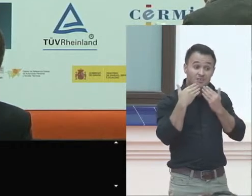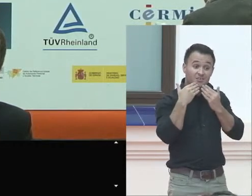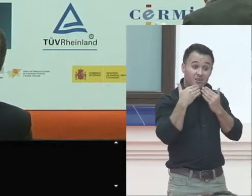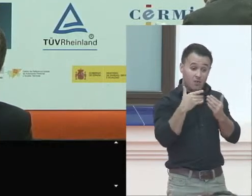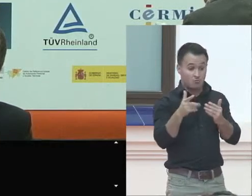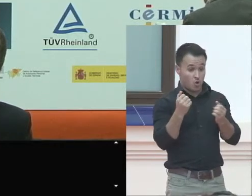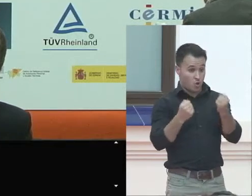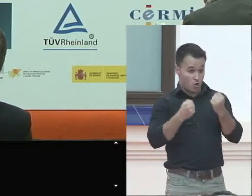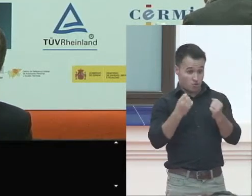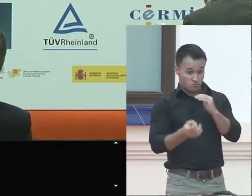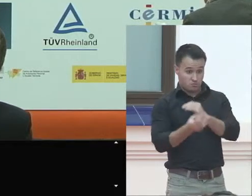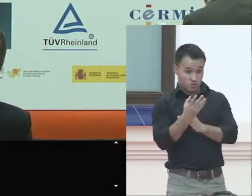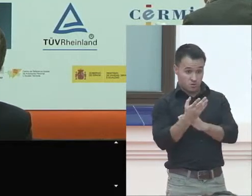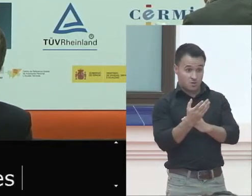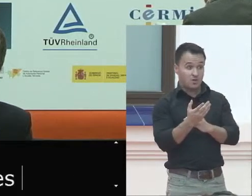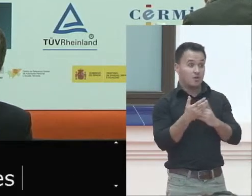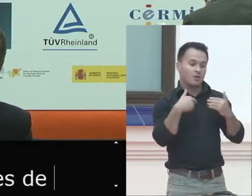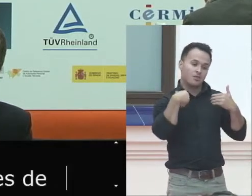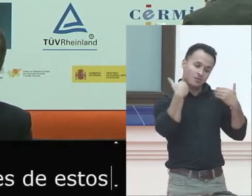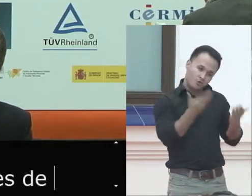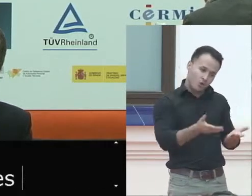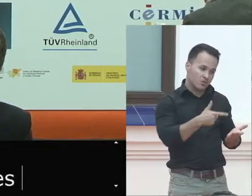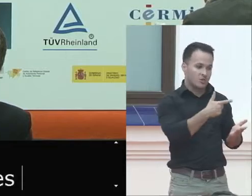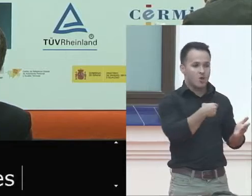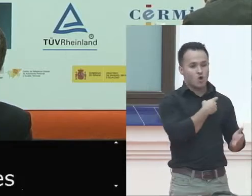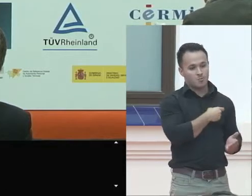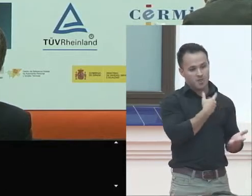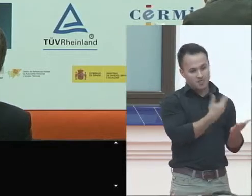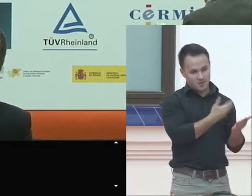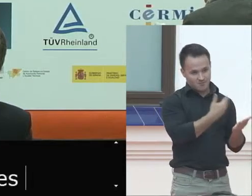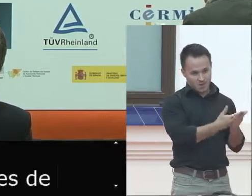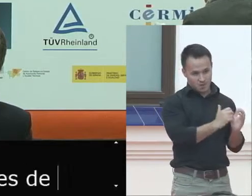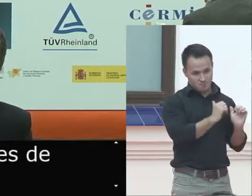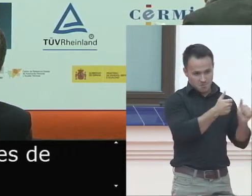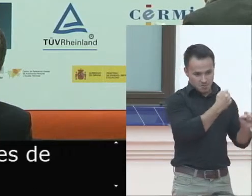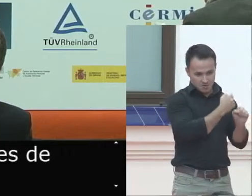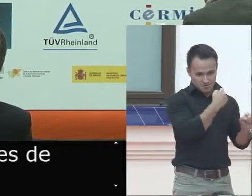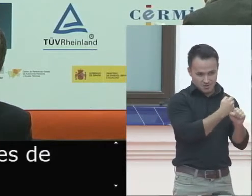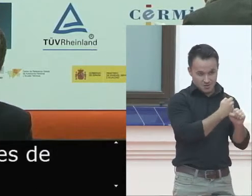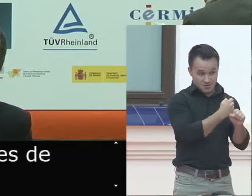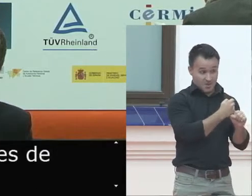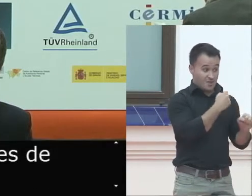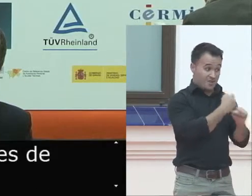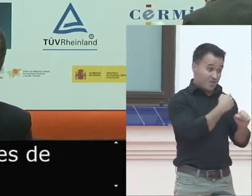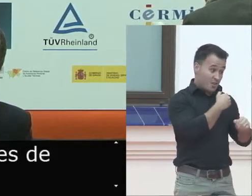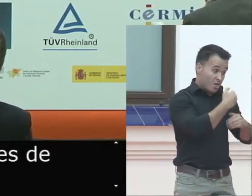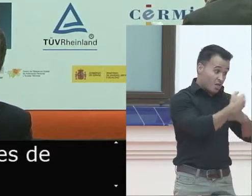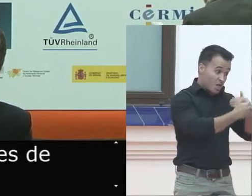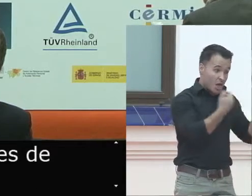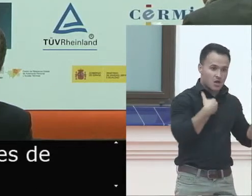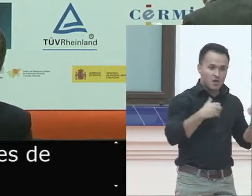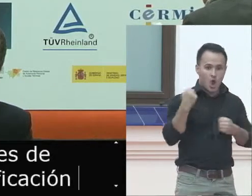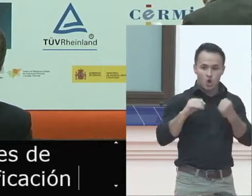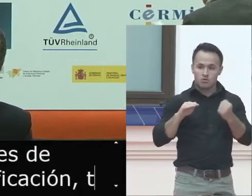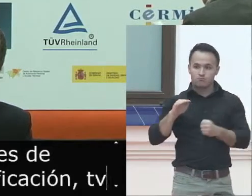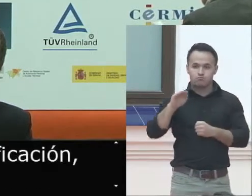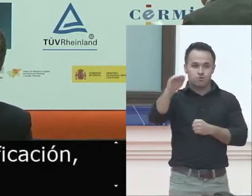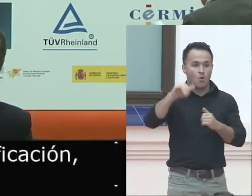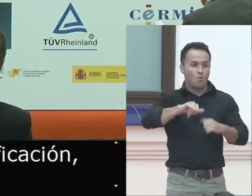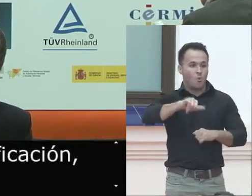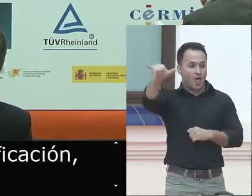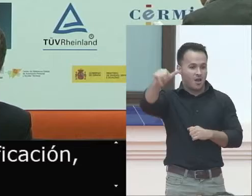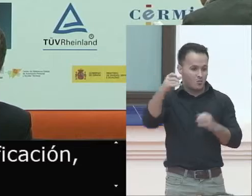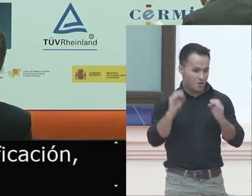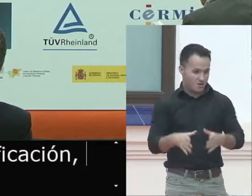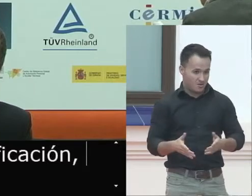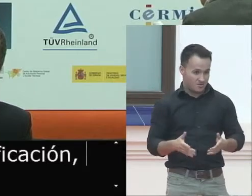estos, empezarán los comités de certificación. Y luego ya los coches volarán. Entonces, es una reflexión nada más, que a mí